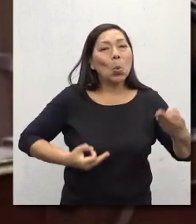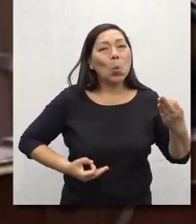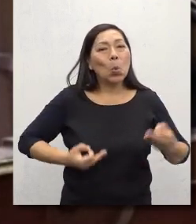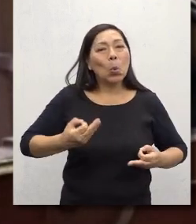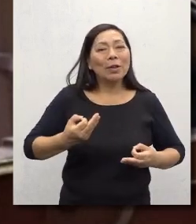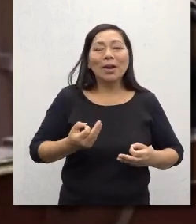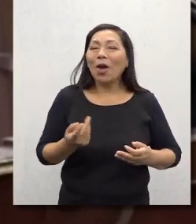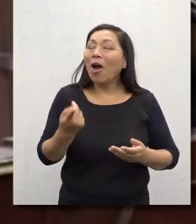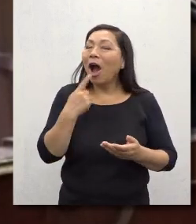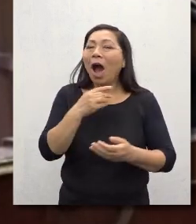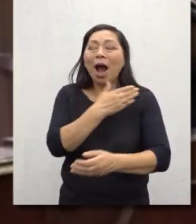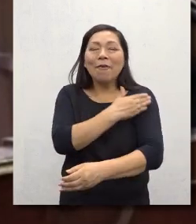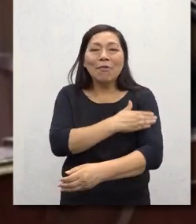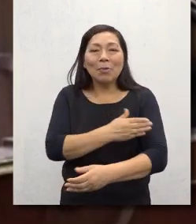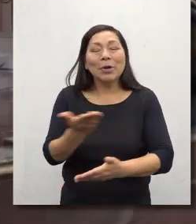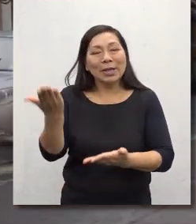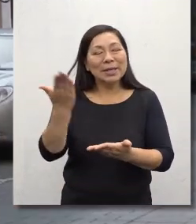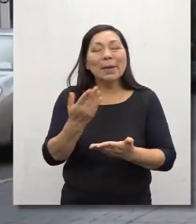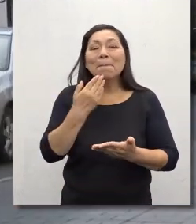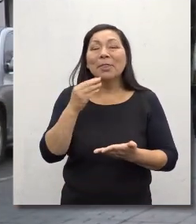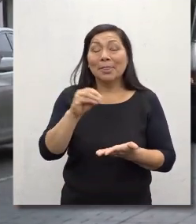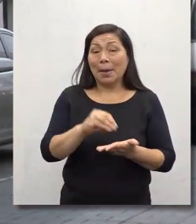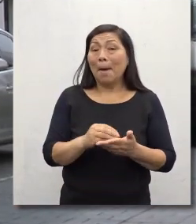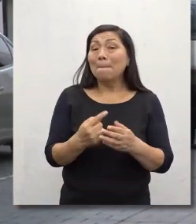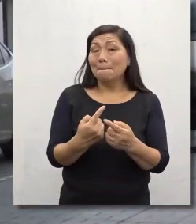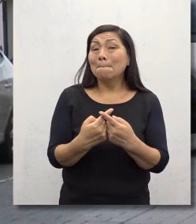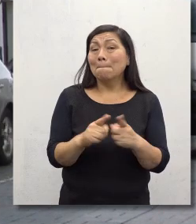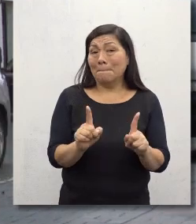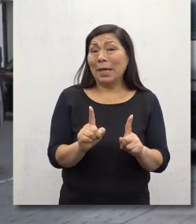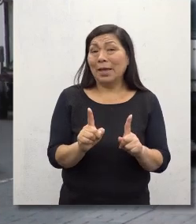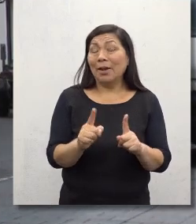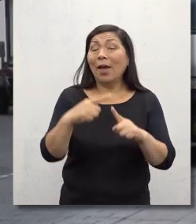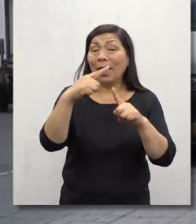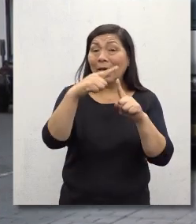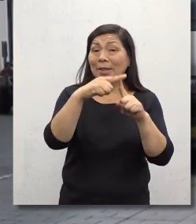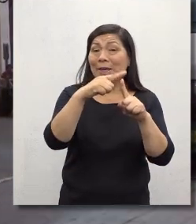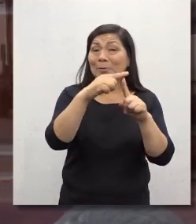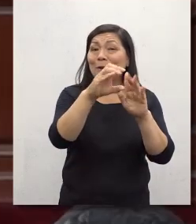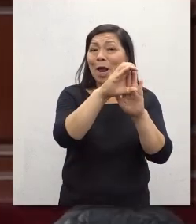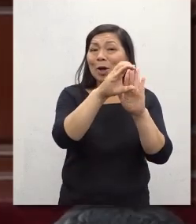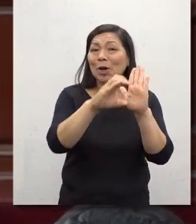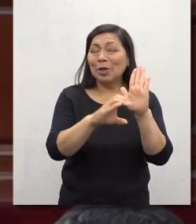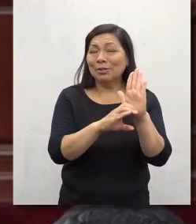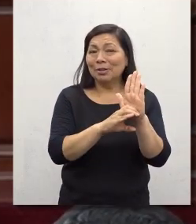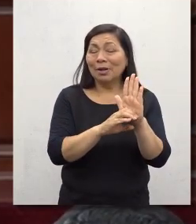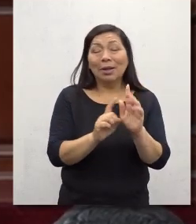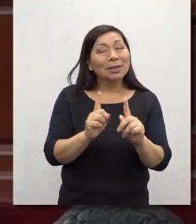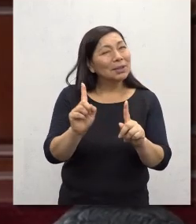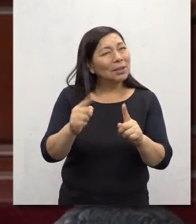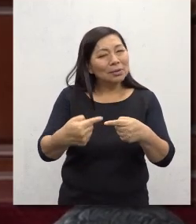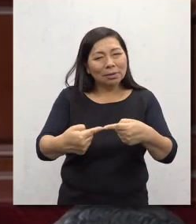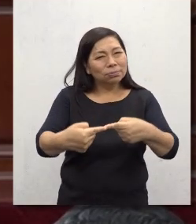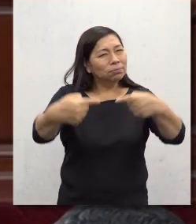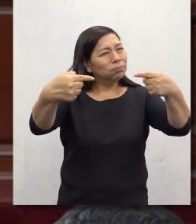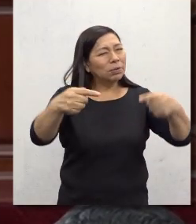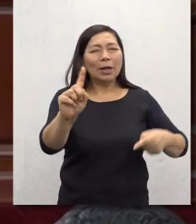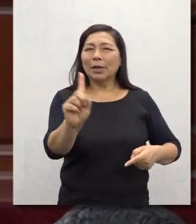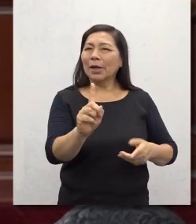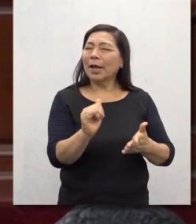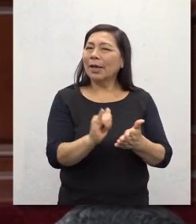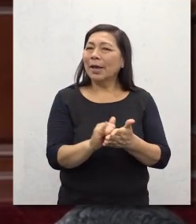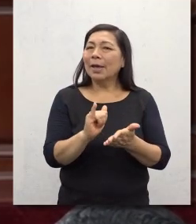Judicial falló en favor del demandante. Sin embargo, el Tribunal Constitucional discrepó de tal decisión